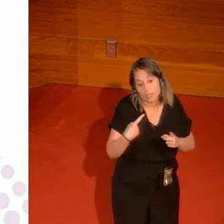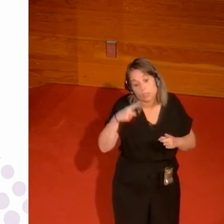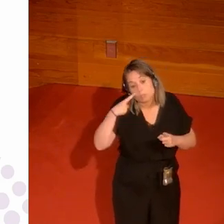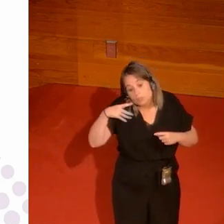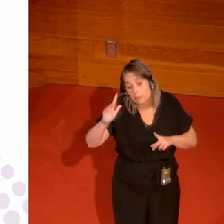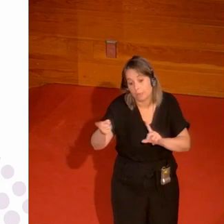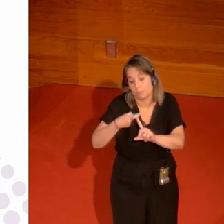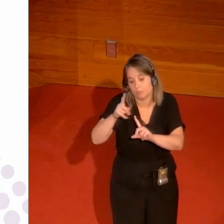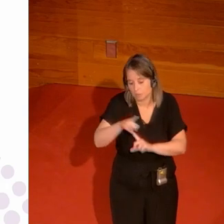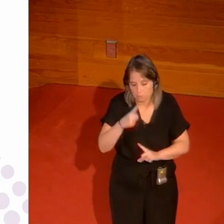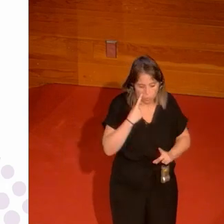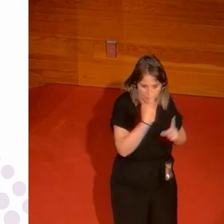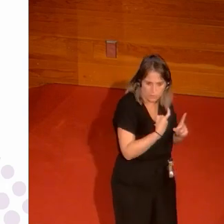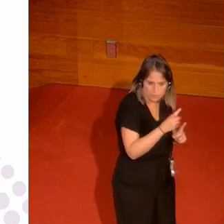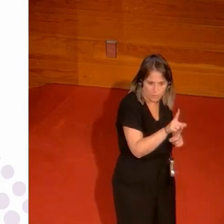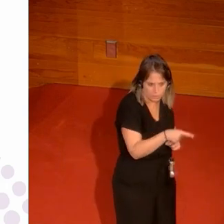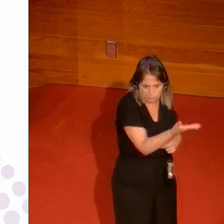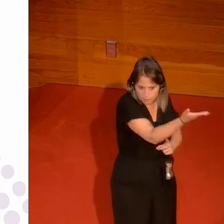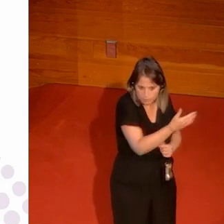veremos si sale o no sale pero intentarlo por lo menos